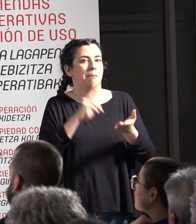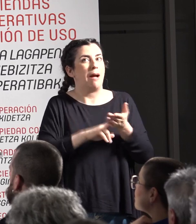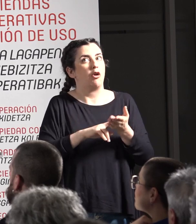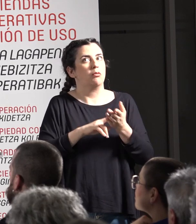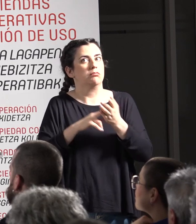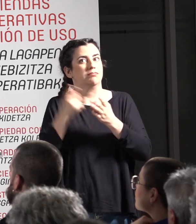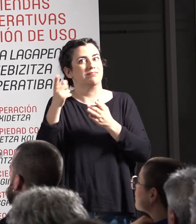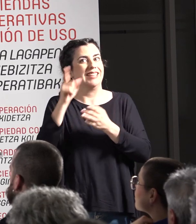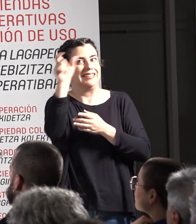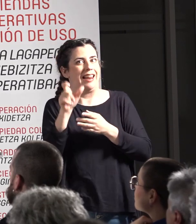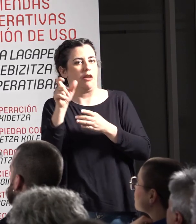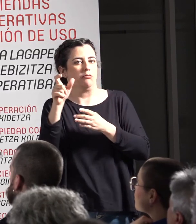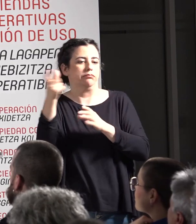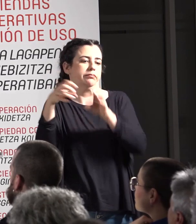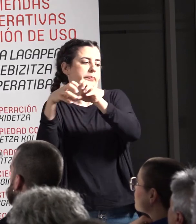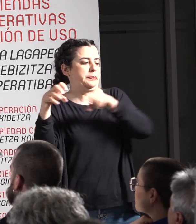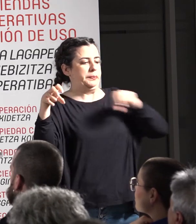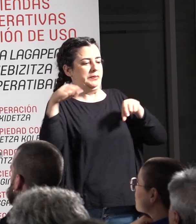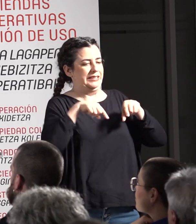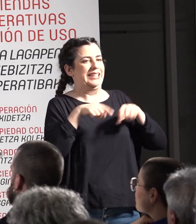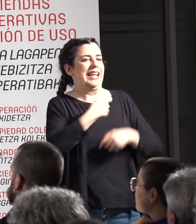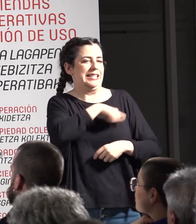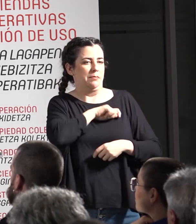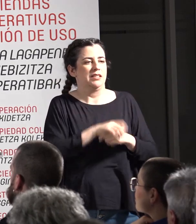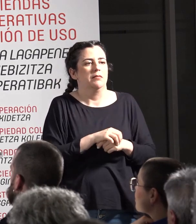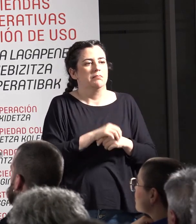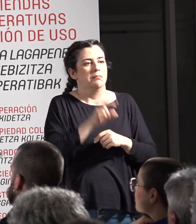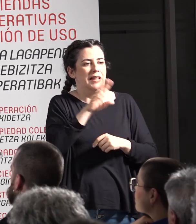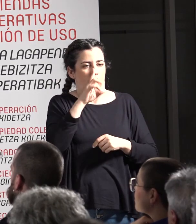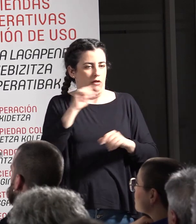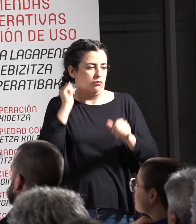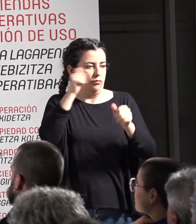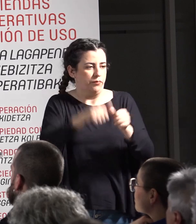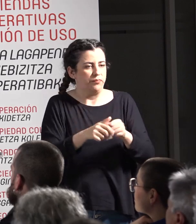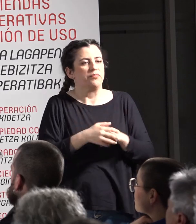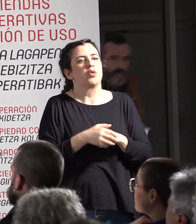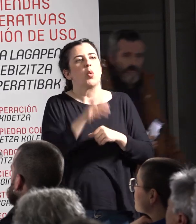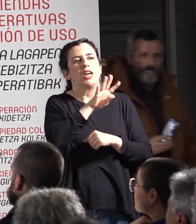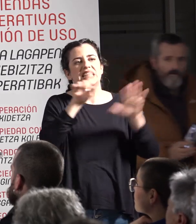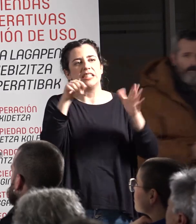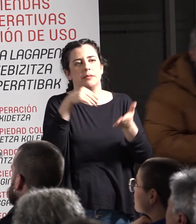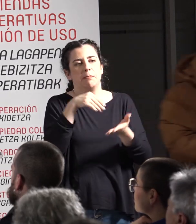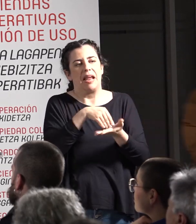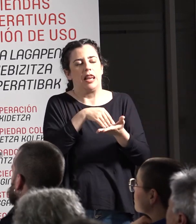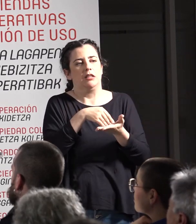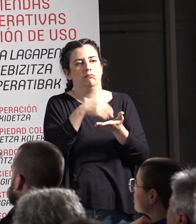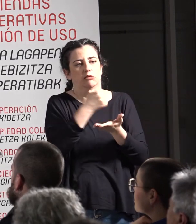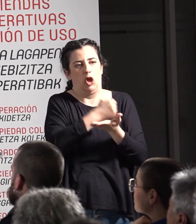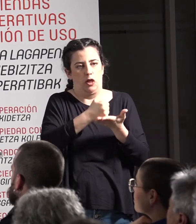italiana, con 25 años ya de antigüedad, 10 aquí en España. Tenemos 46.000 socios